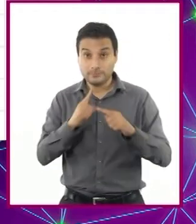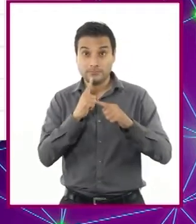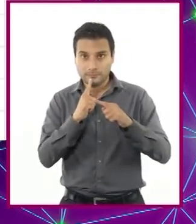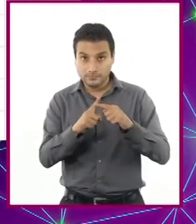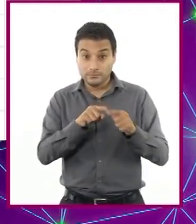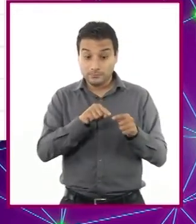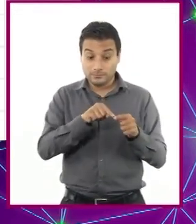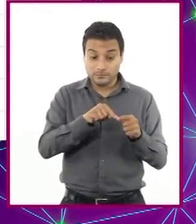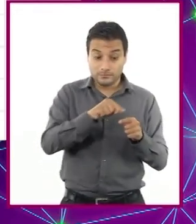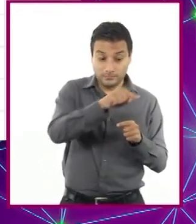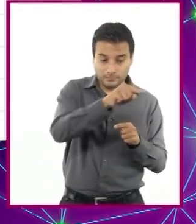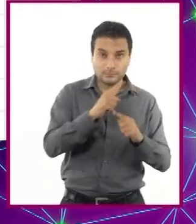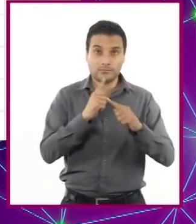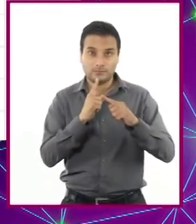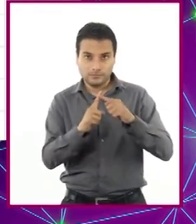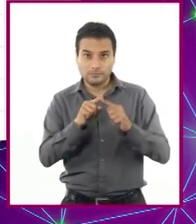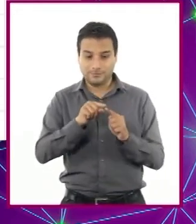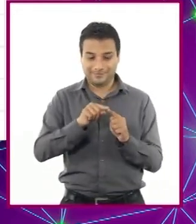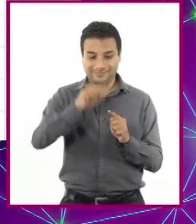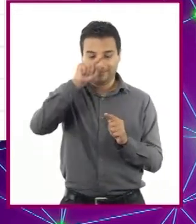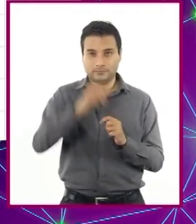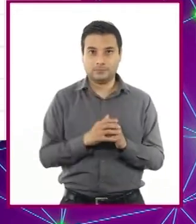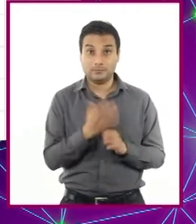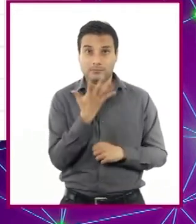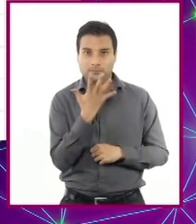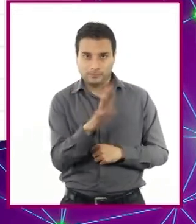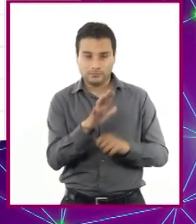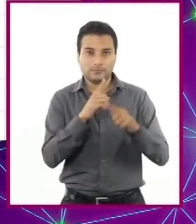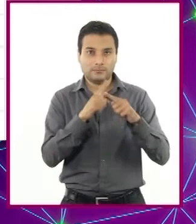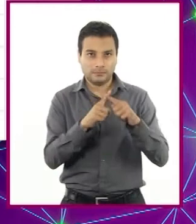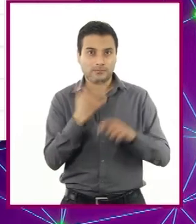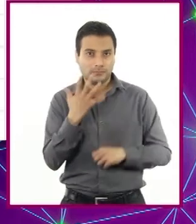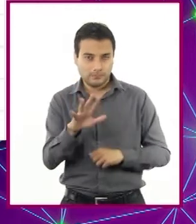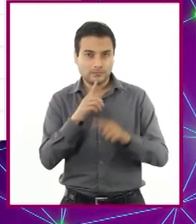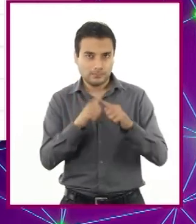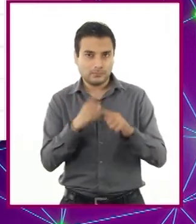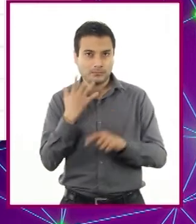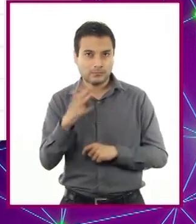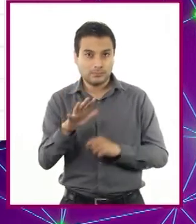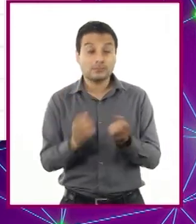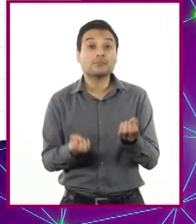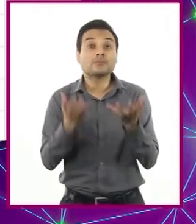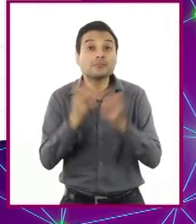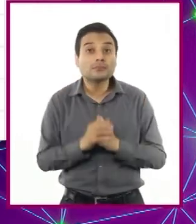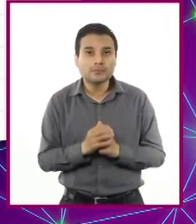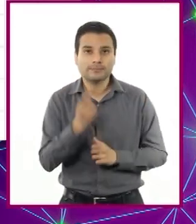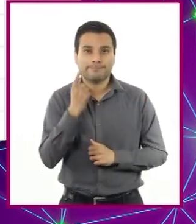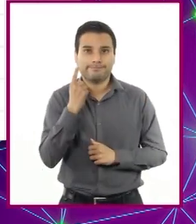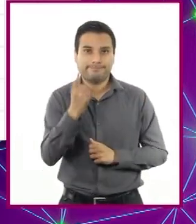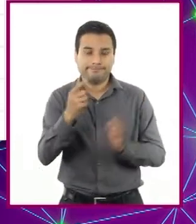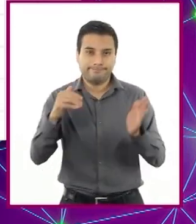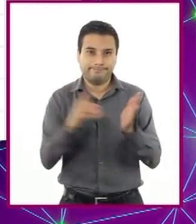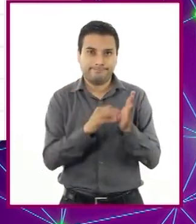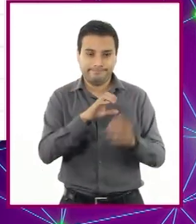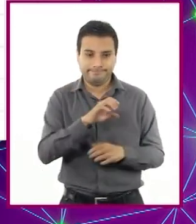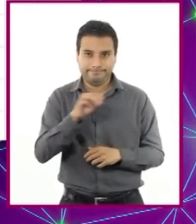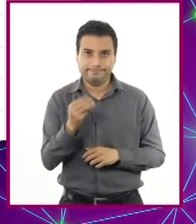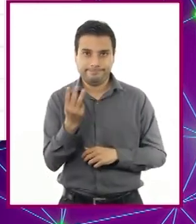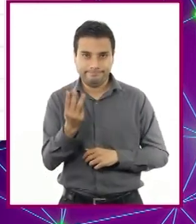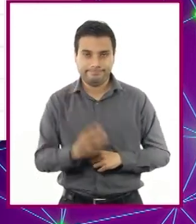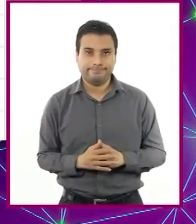alto. Entonces, 10 por 10 por 10 igual a 1000 centímetros